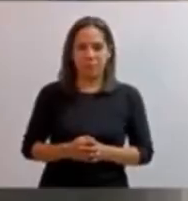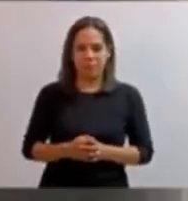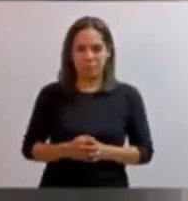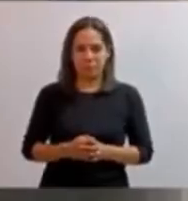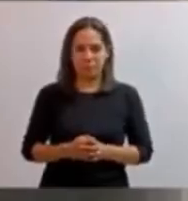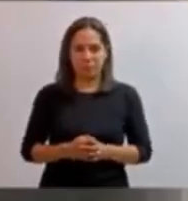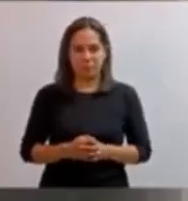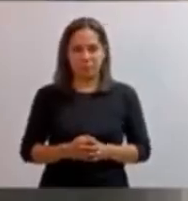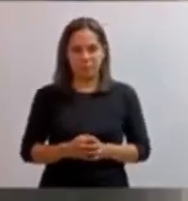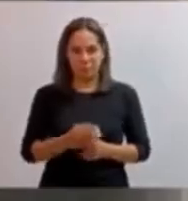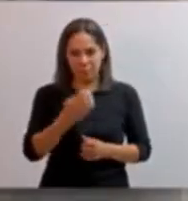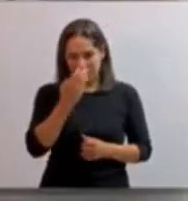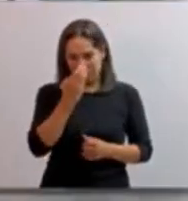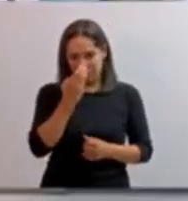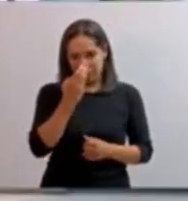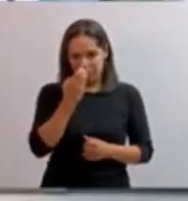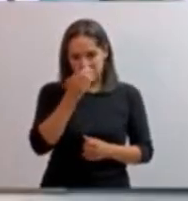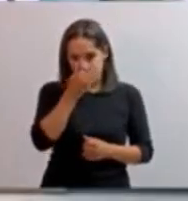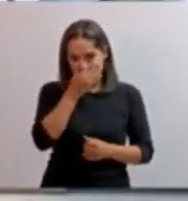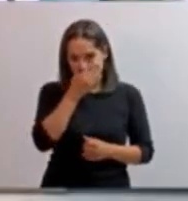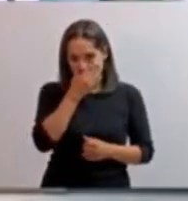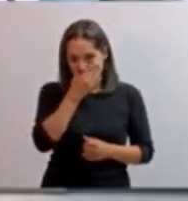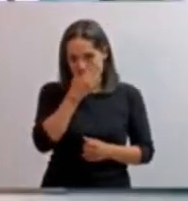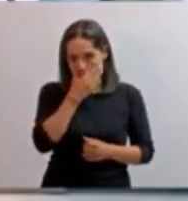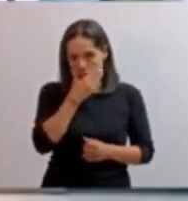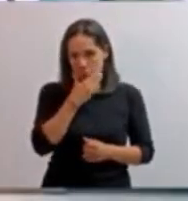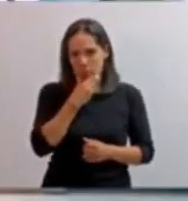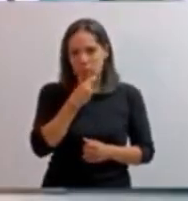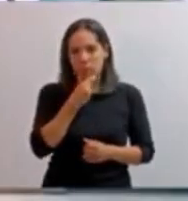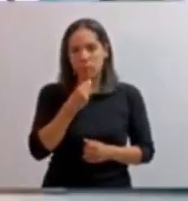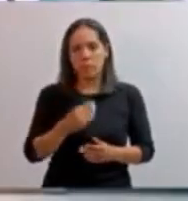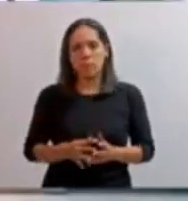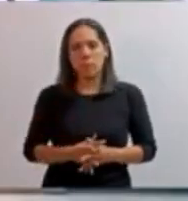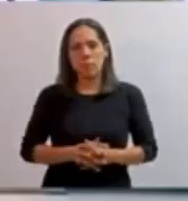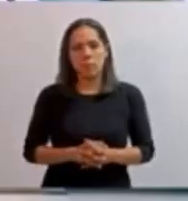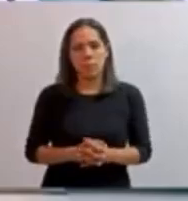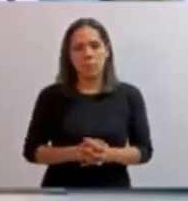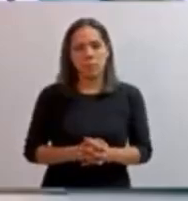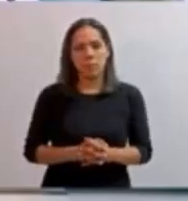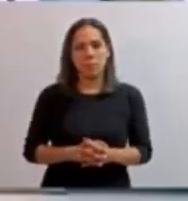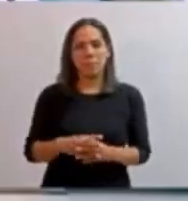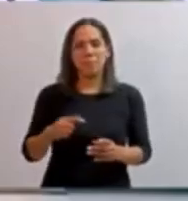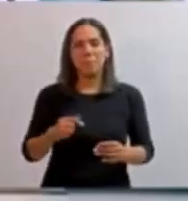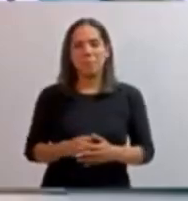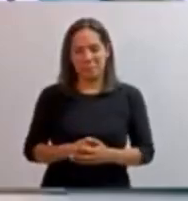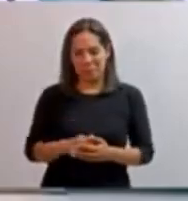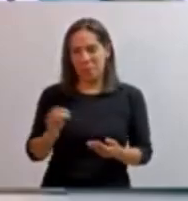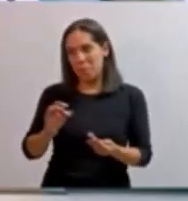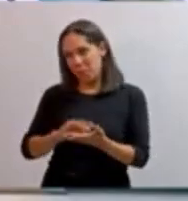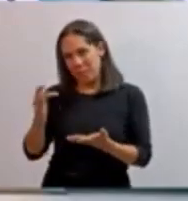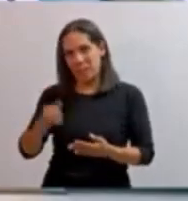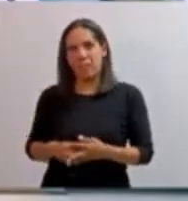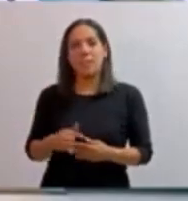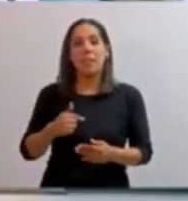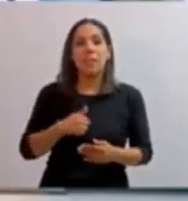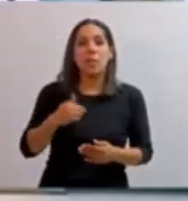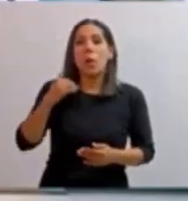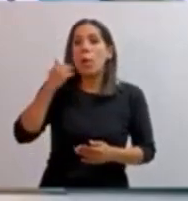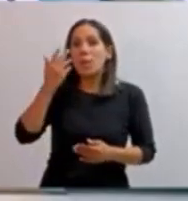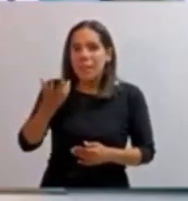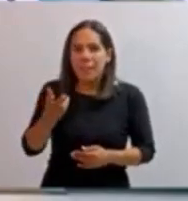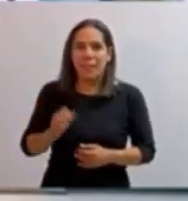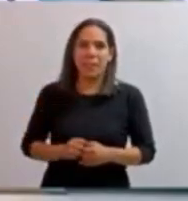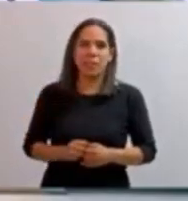gestionar. Muchas gracias, doctora. Pues a mí me gustaría invitarnos a todas